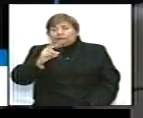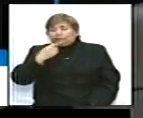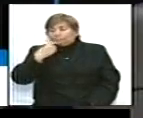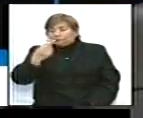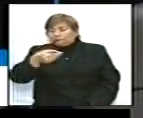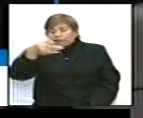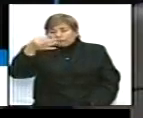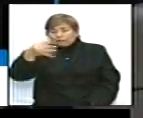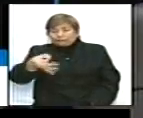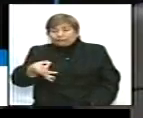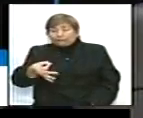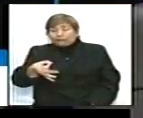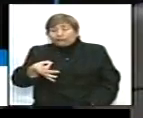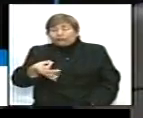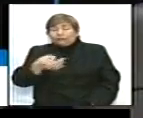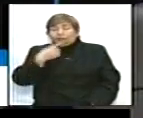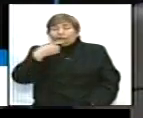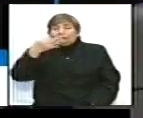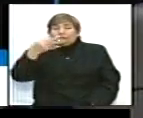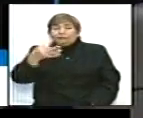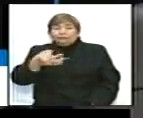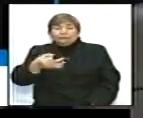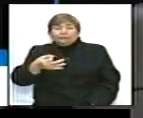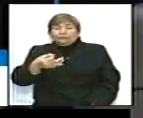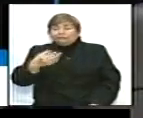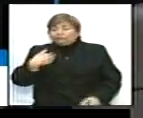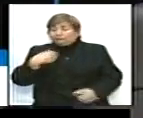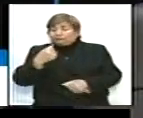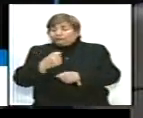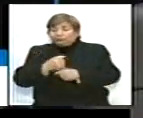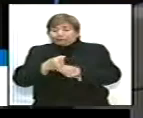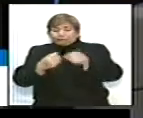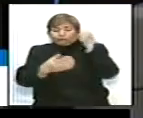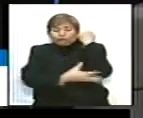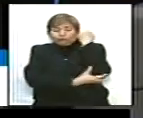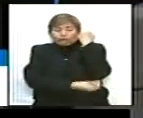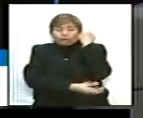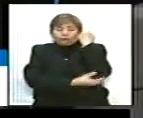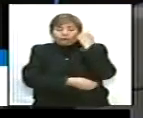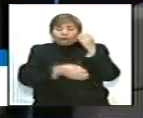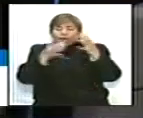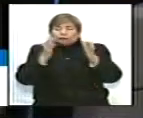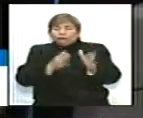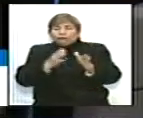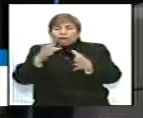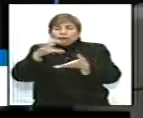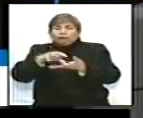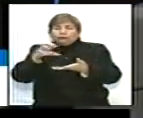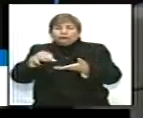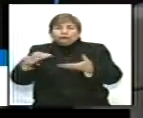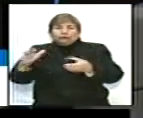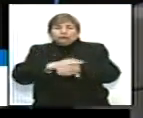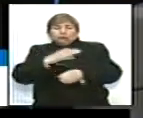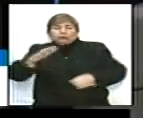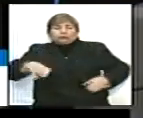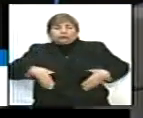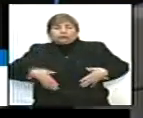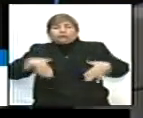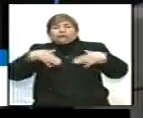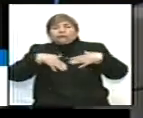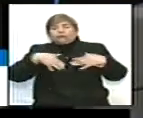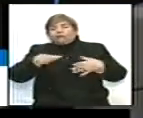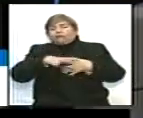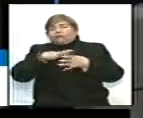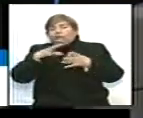la verdad. Y la verdad es que han venido a empobrecer a nuestro pueblo y han venido a llenar sus bolsillos en